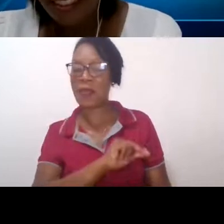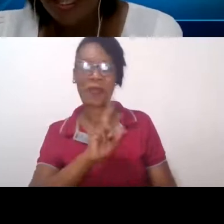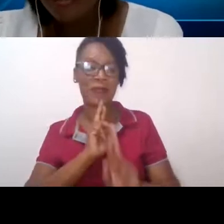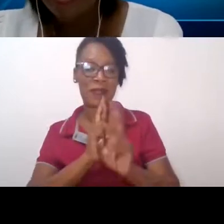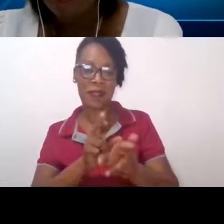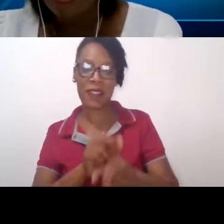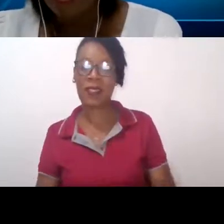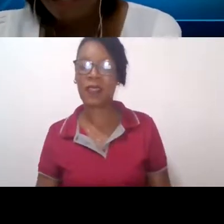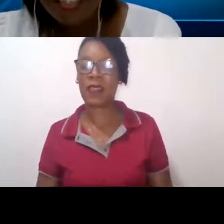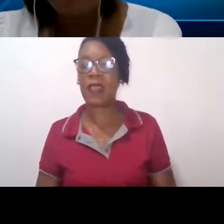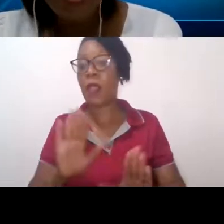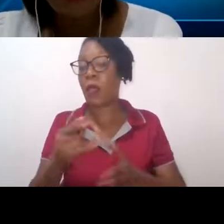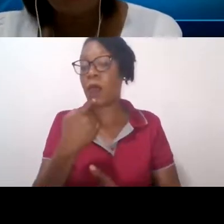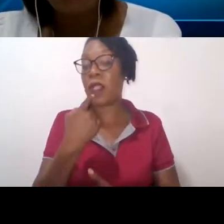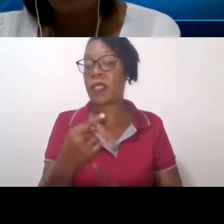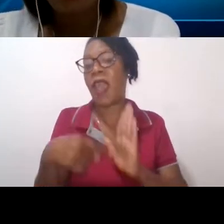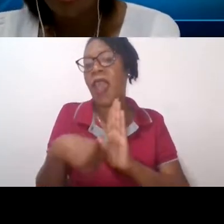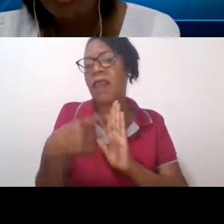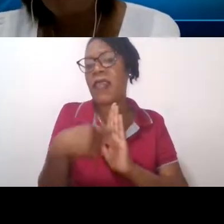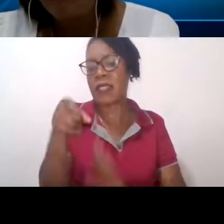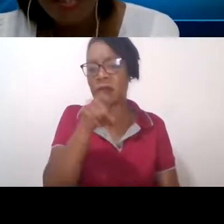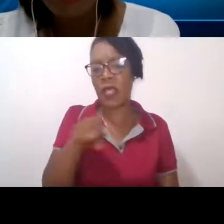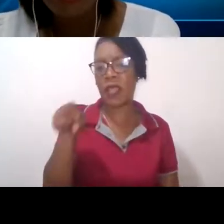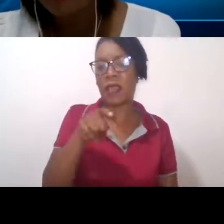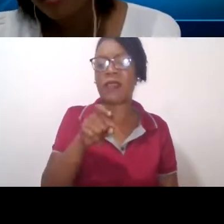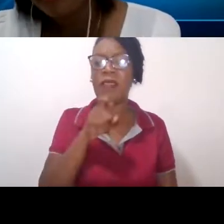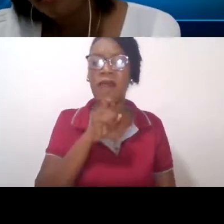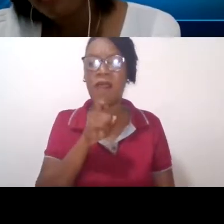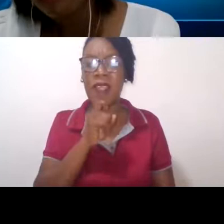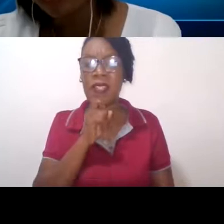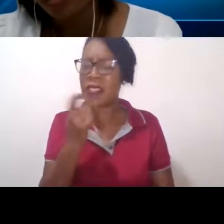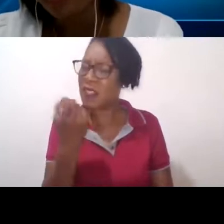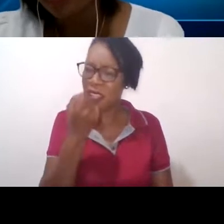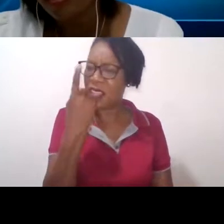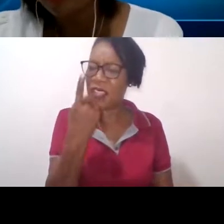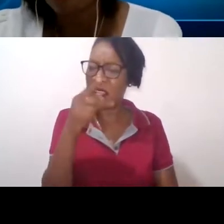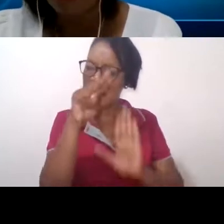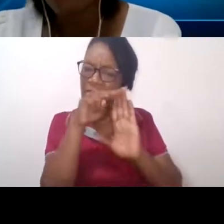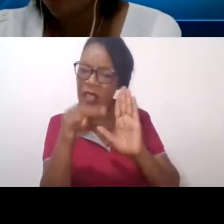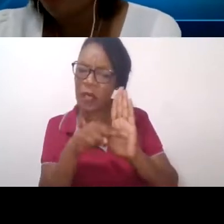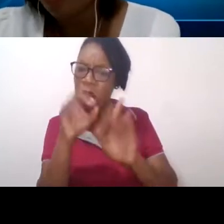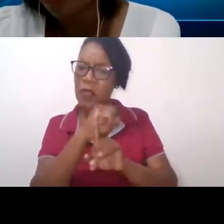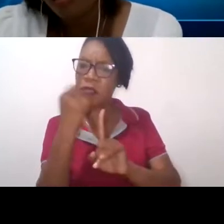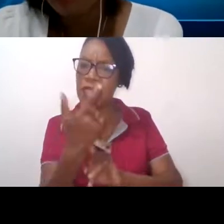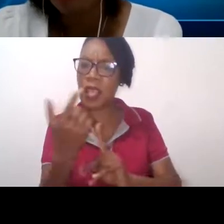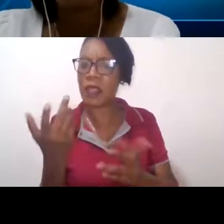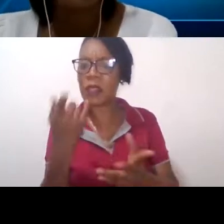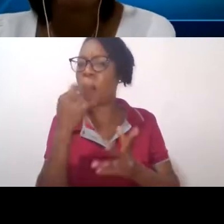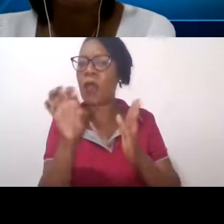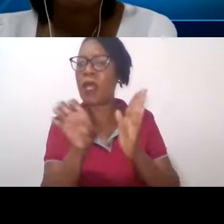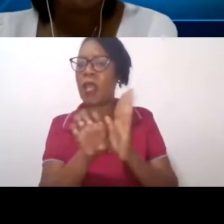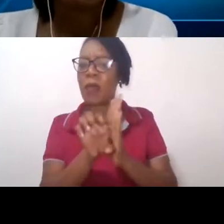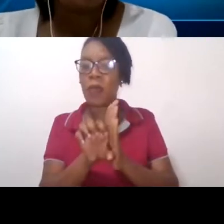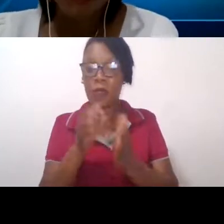les decía, a veces para ellos es difícil entender esas normas sociales no escritas. Como que, bueno, cuando llegamos a un